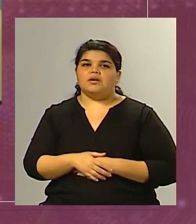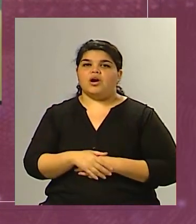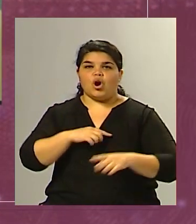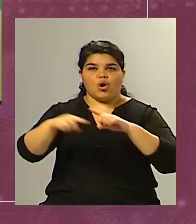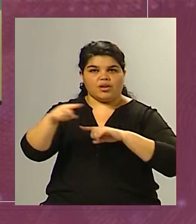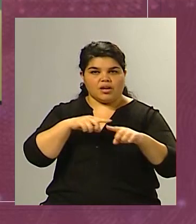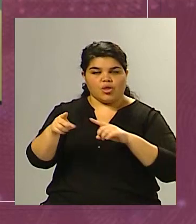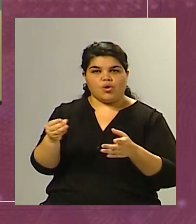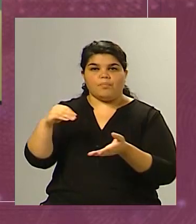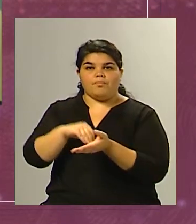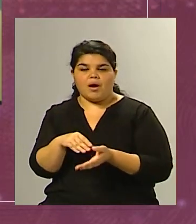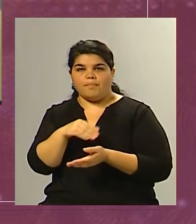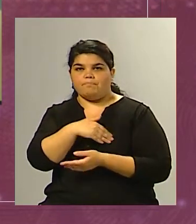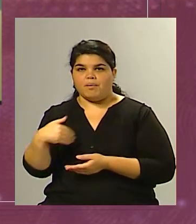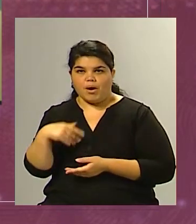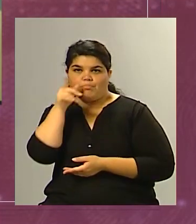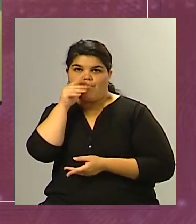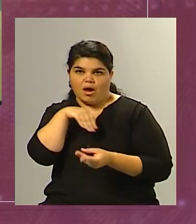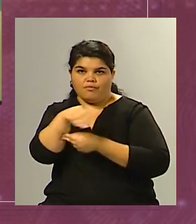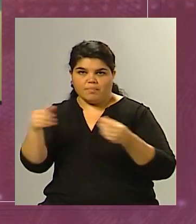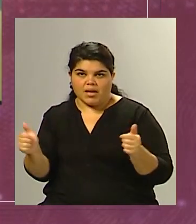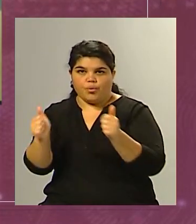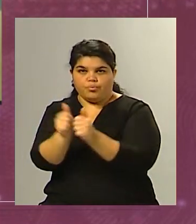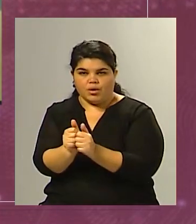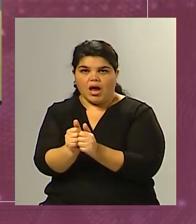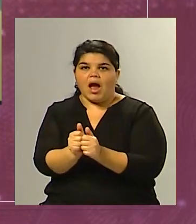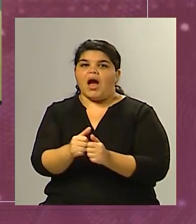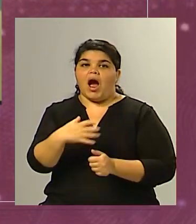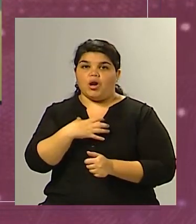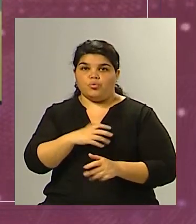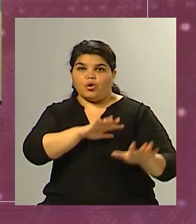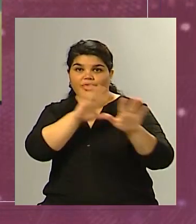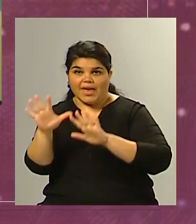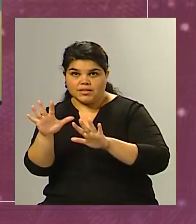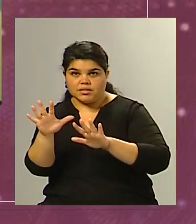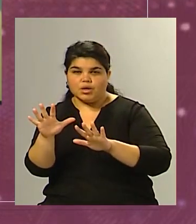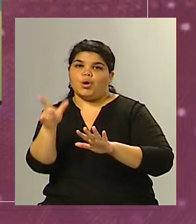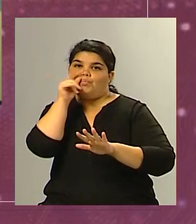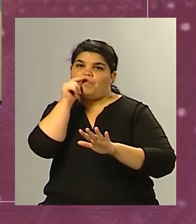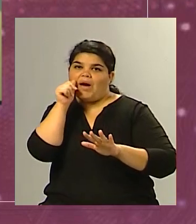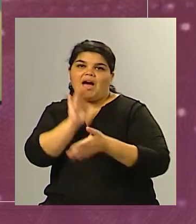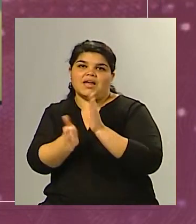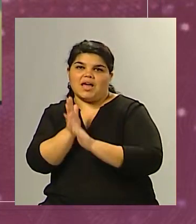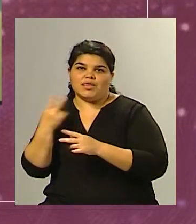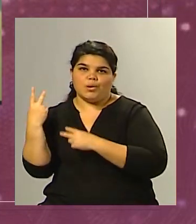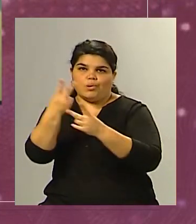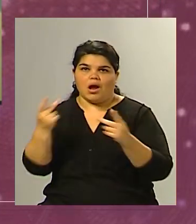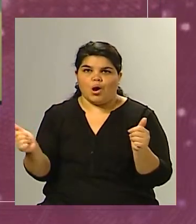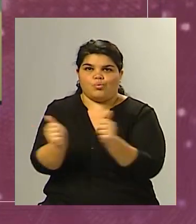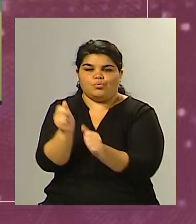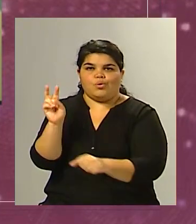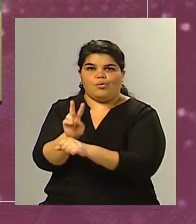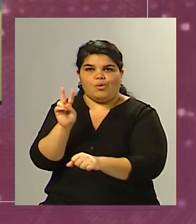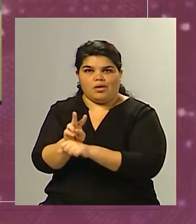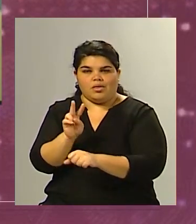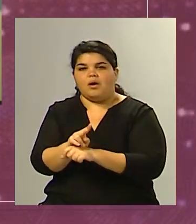como empresa le brindamos. Cada 10 chicos, un papá va gratis acompañando al grupo para tener el contacto